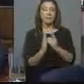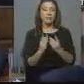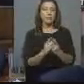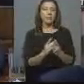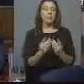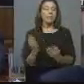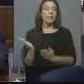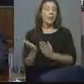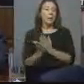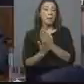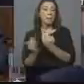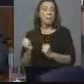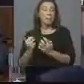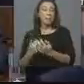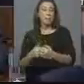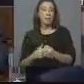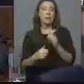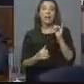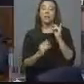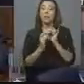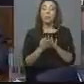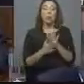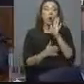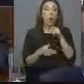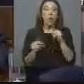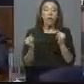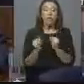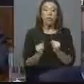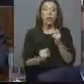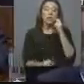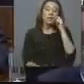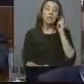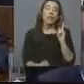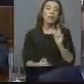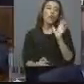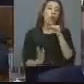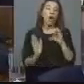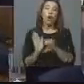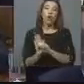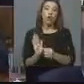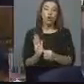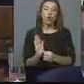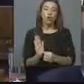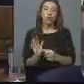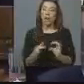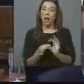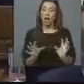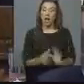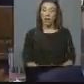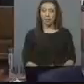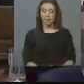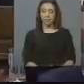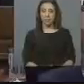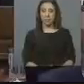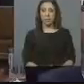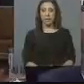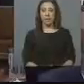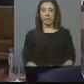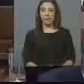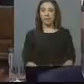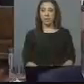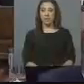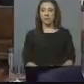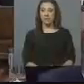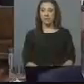y que, de no mediar una forma de este tipo, adolece una inconstitucionalidad gravísima. Habiendo dicho eso, yo